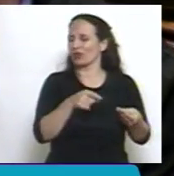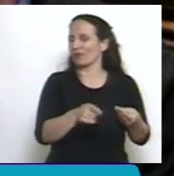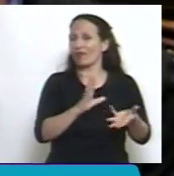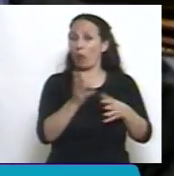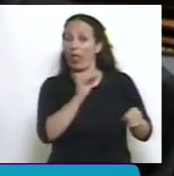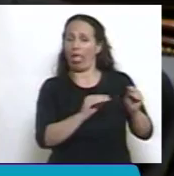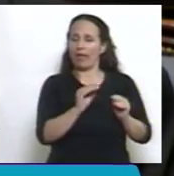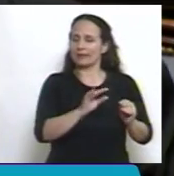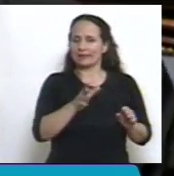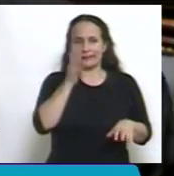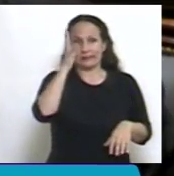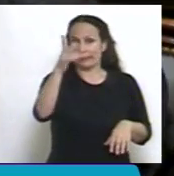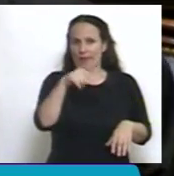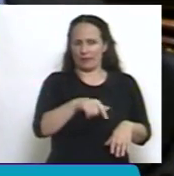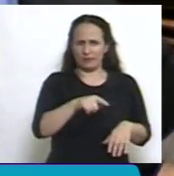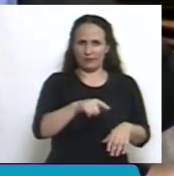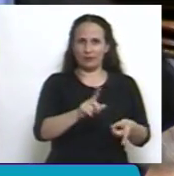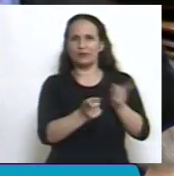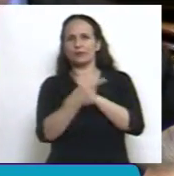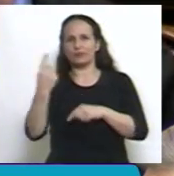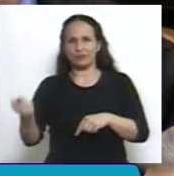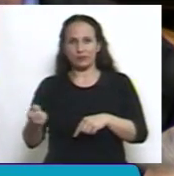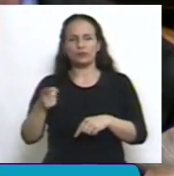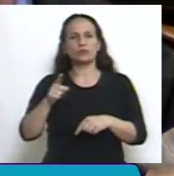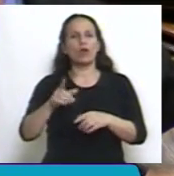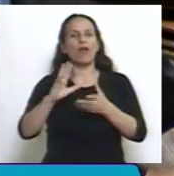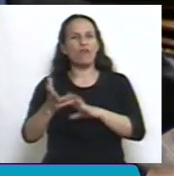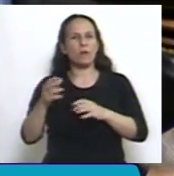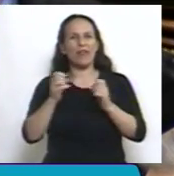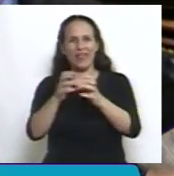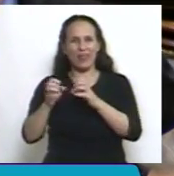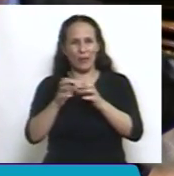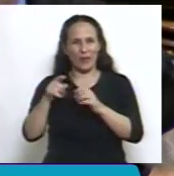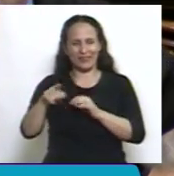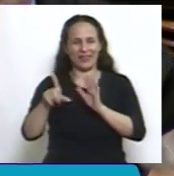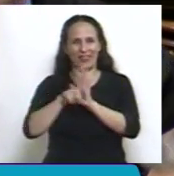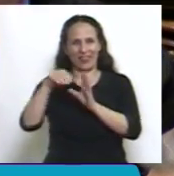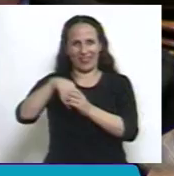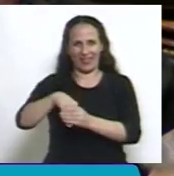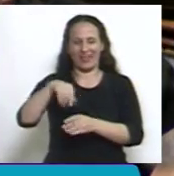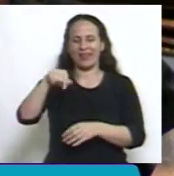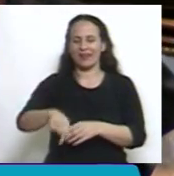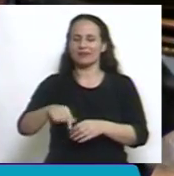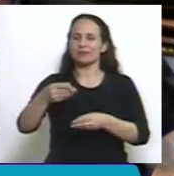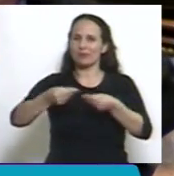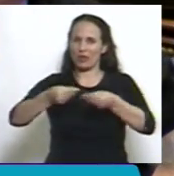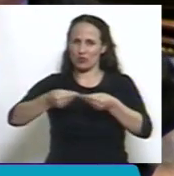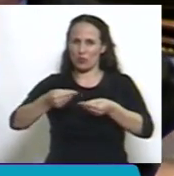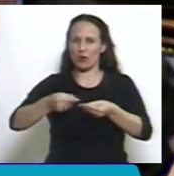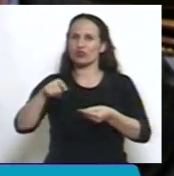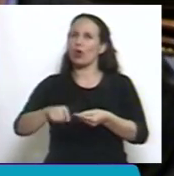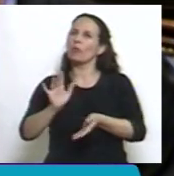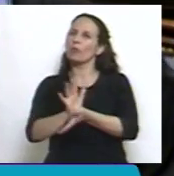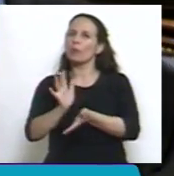lugar, la transformación del debate parlamentario de la ley del presupuesto en una ficción, en una